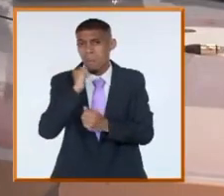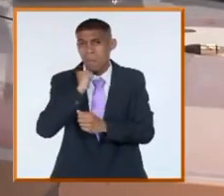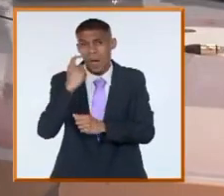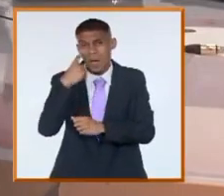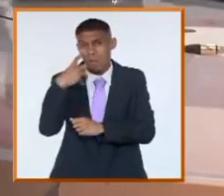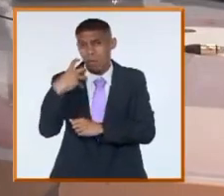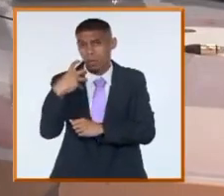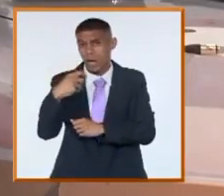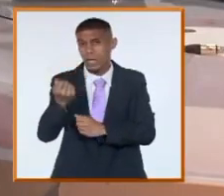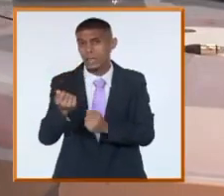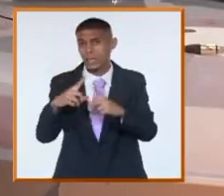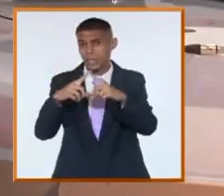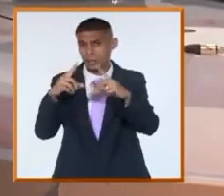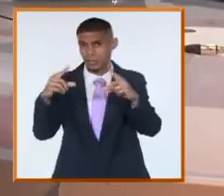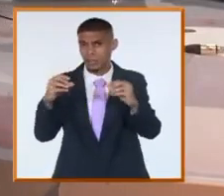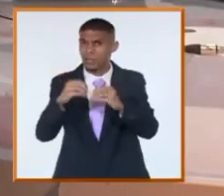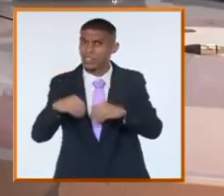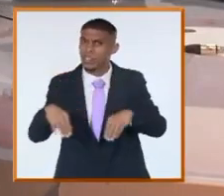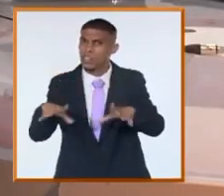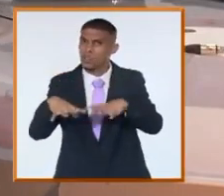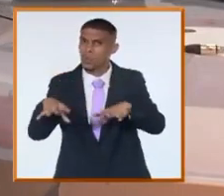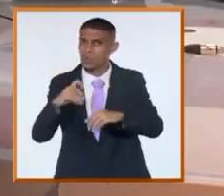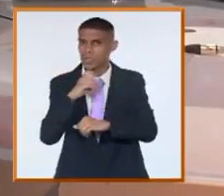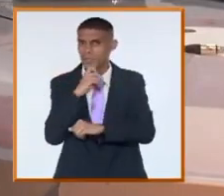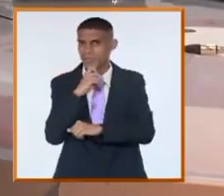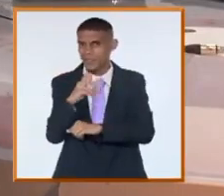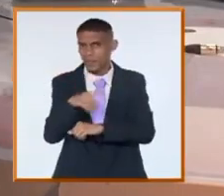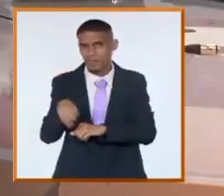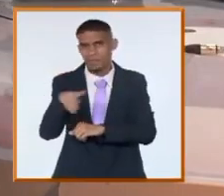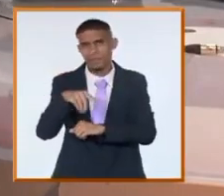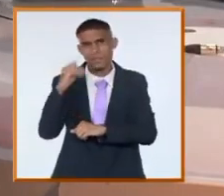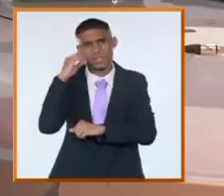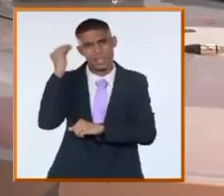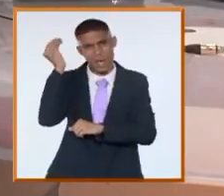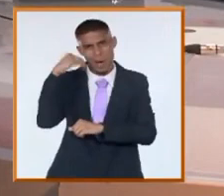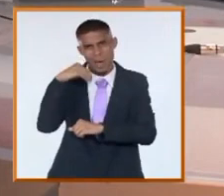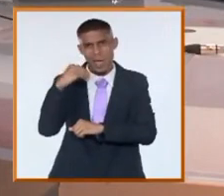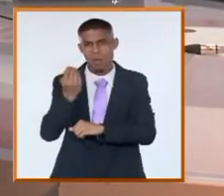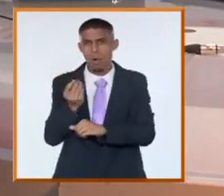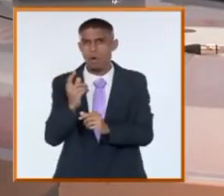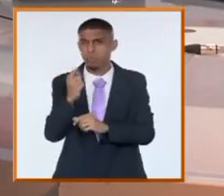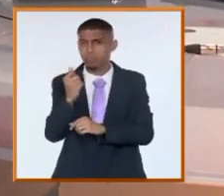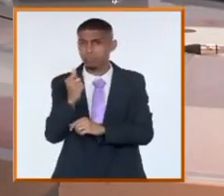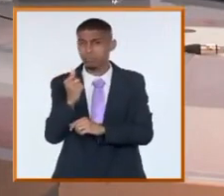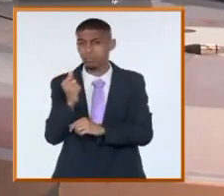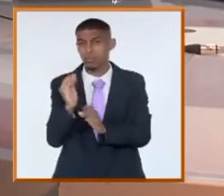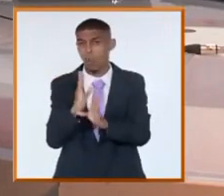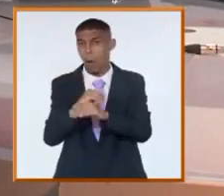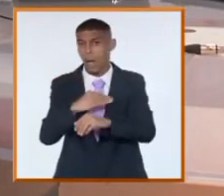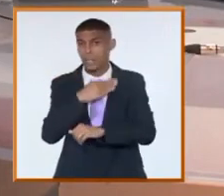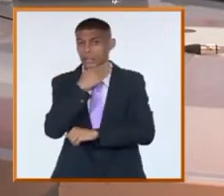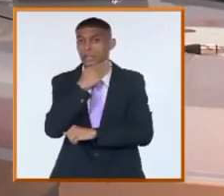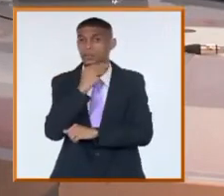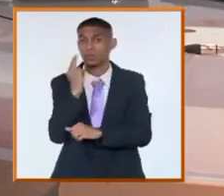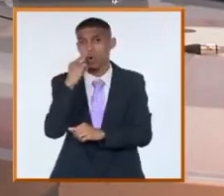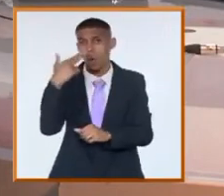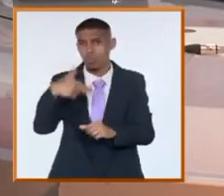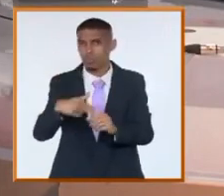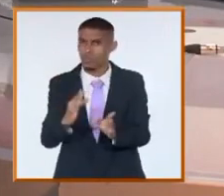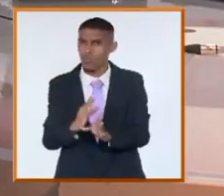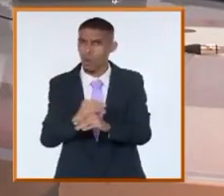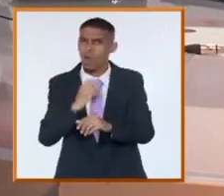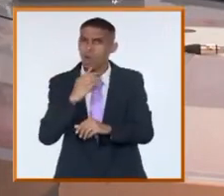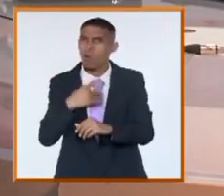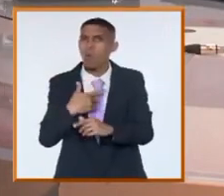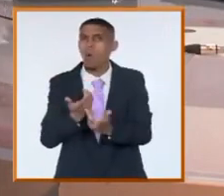estamos ejecutando en medio de las condiciones difíciles que sabemos de financiamiento de energía de combustible como el país ha ido